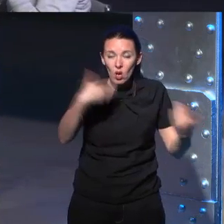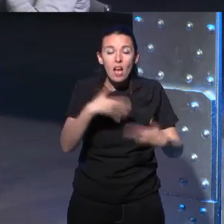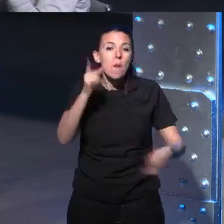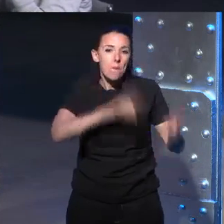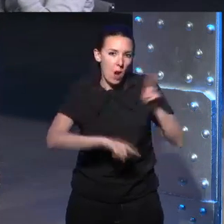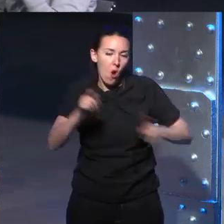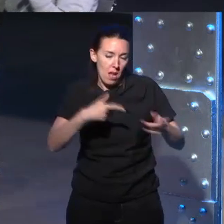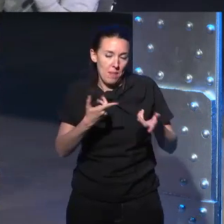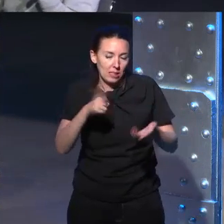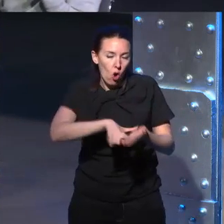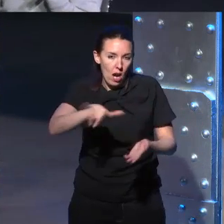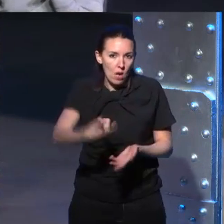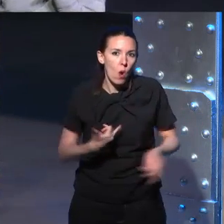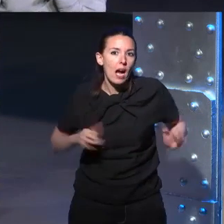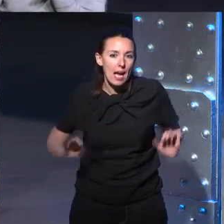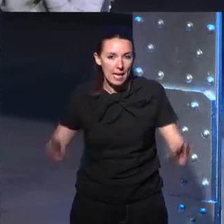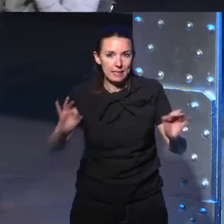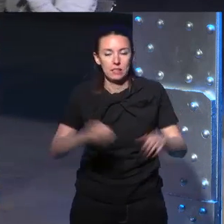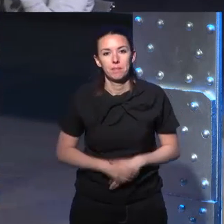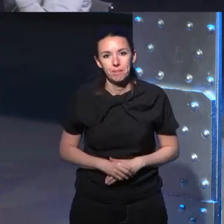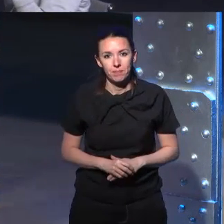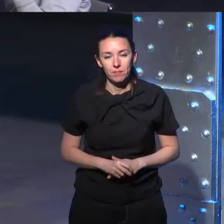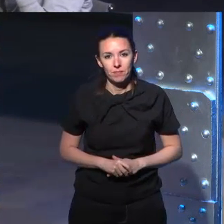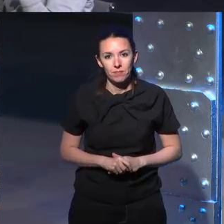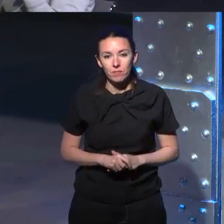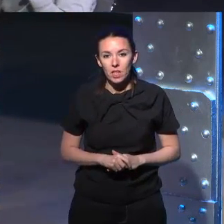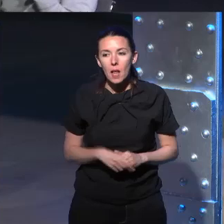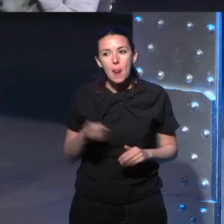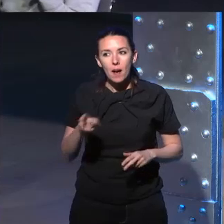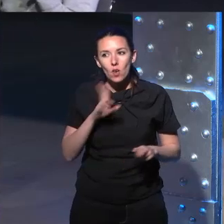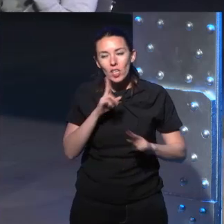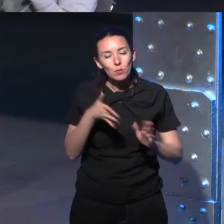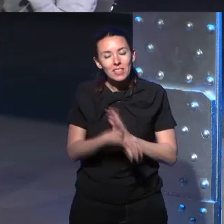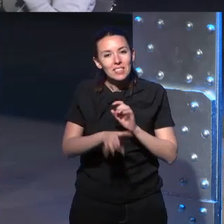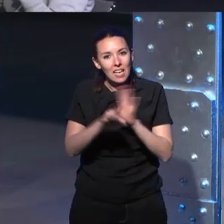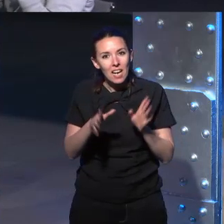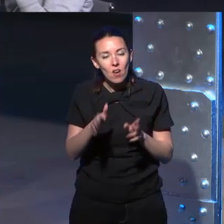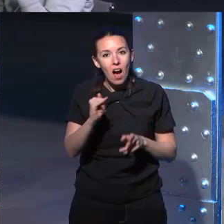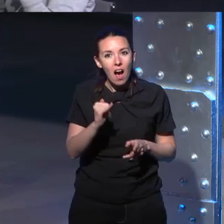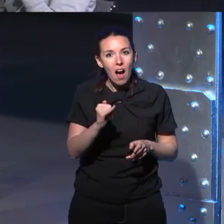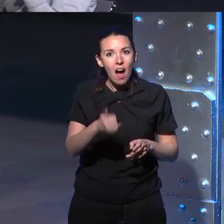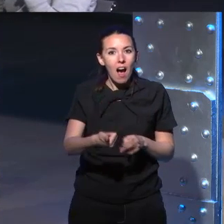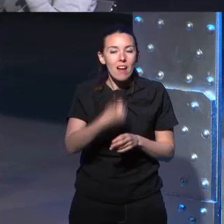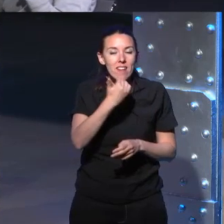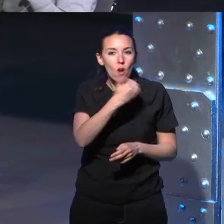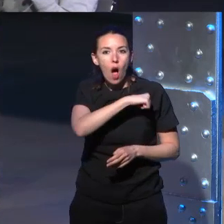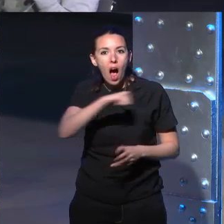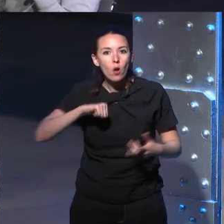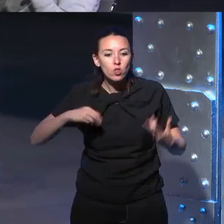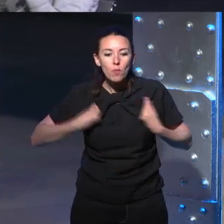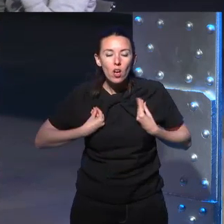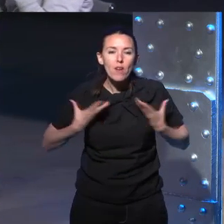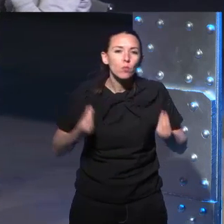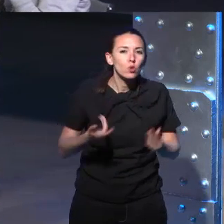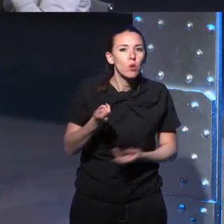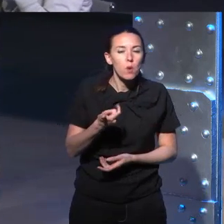que puede haber con el lenguaje, ¿no? No contestaste mucho antes a si había gotas o litros de autobiografía. Dijiste